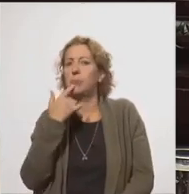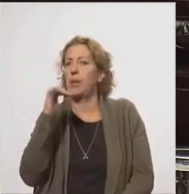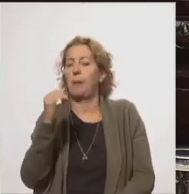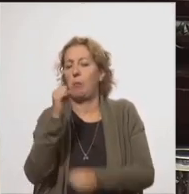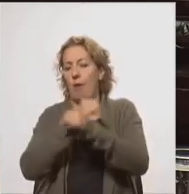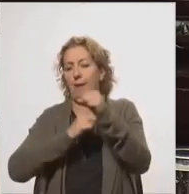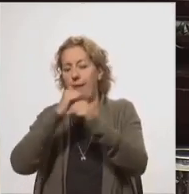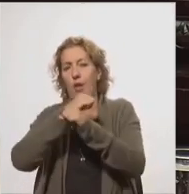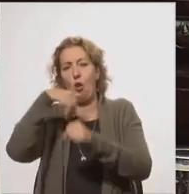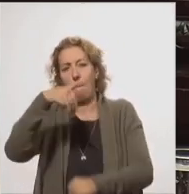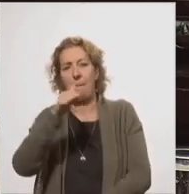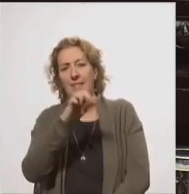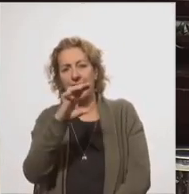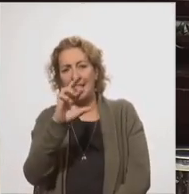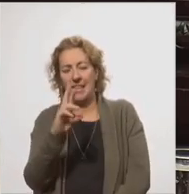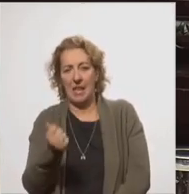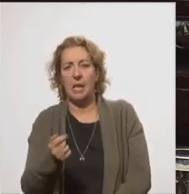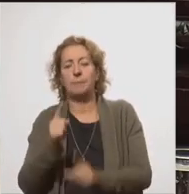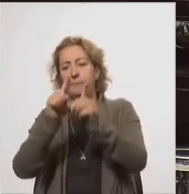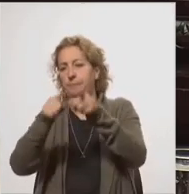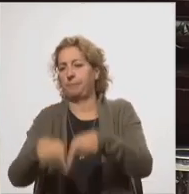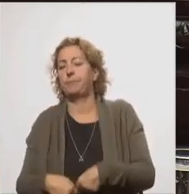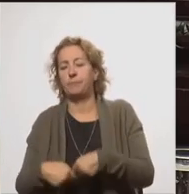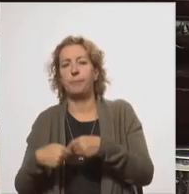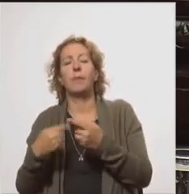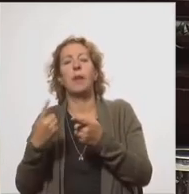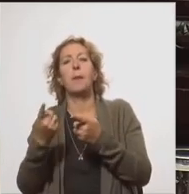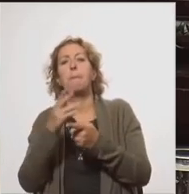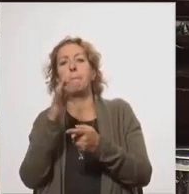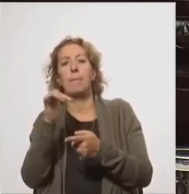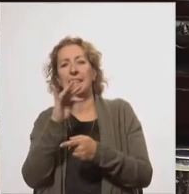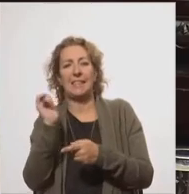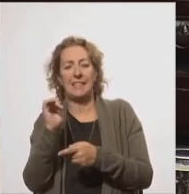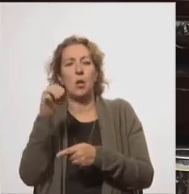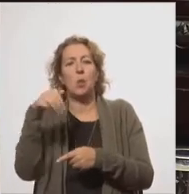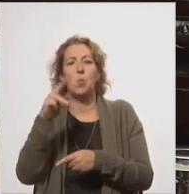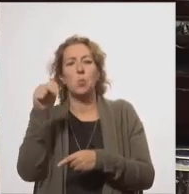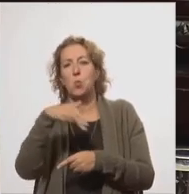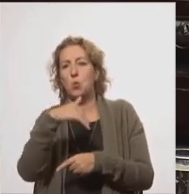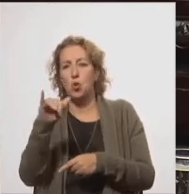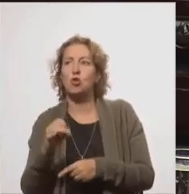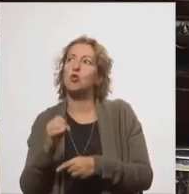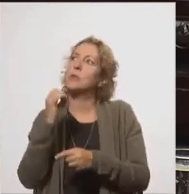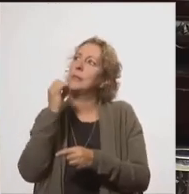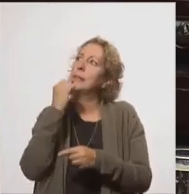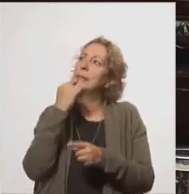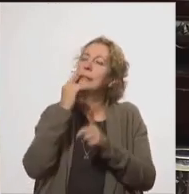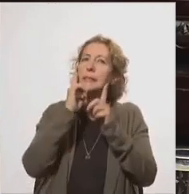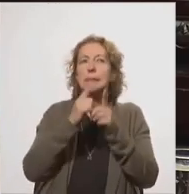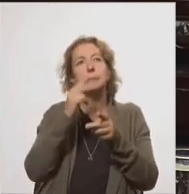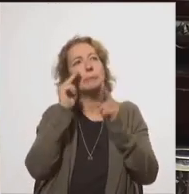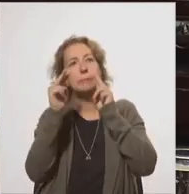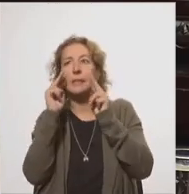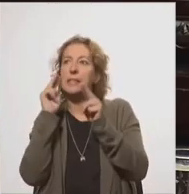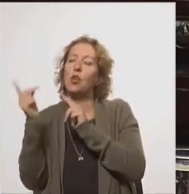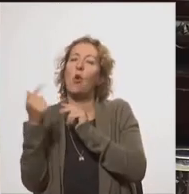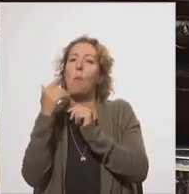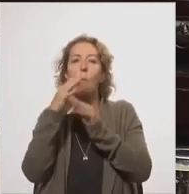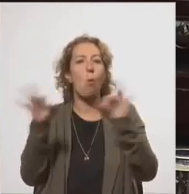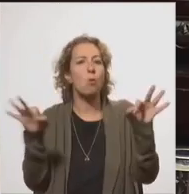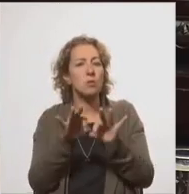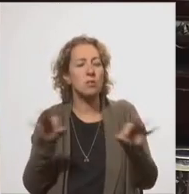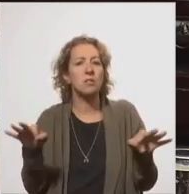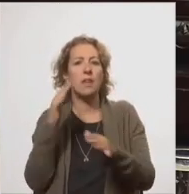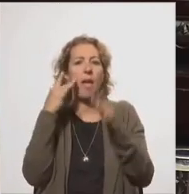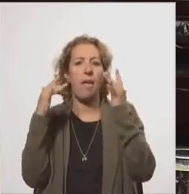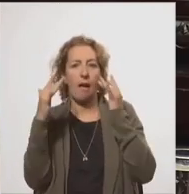Macera, el historiador Eugenio Petit Muñoz, crítico de música, de artes plásticas, y su madre, María Elena